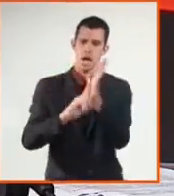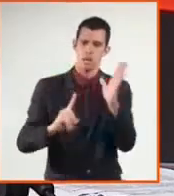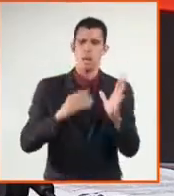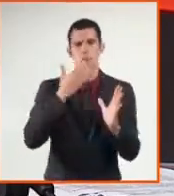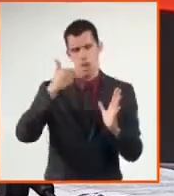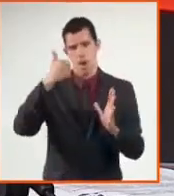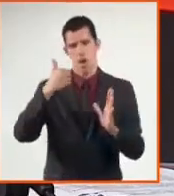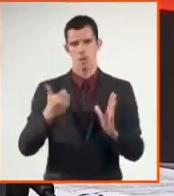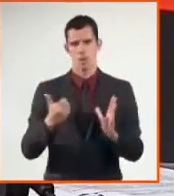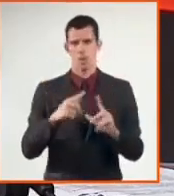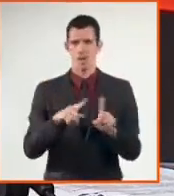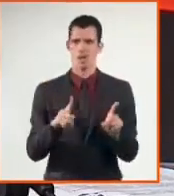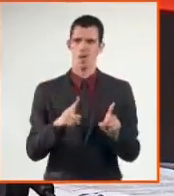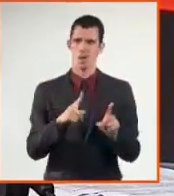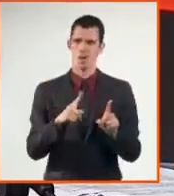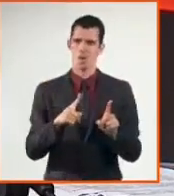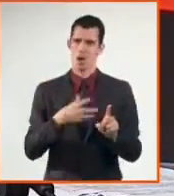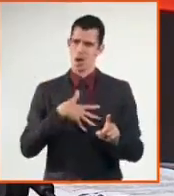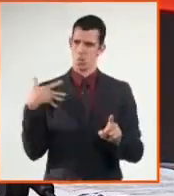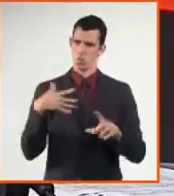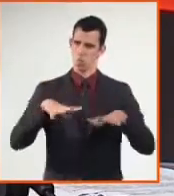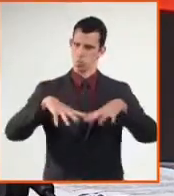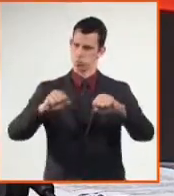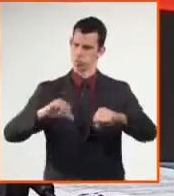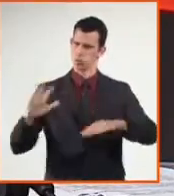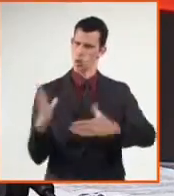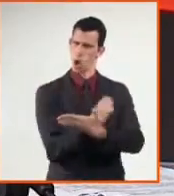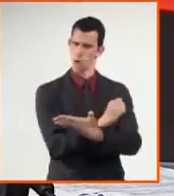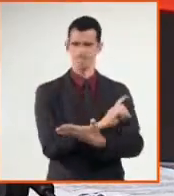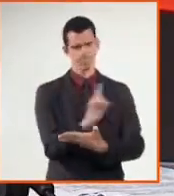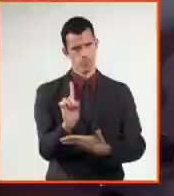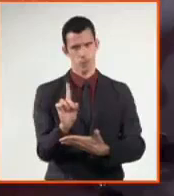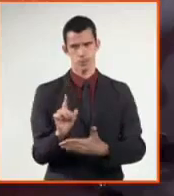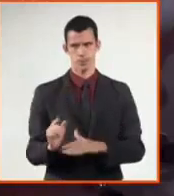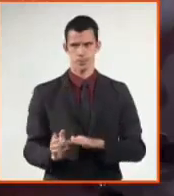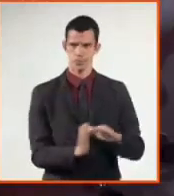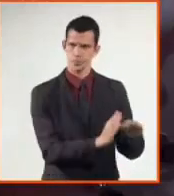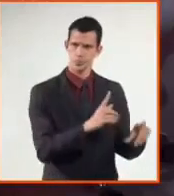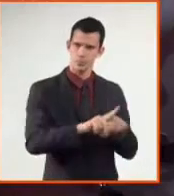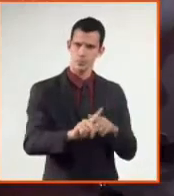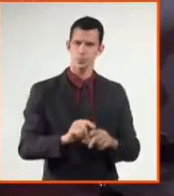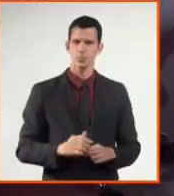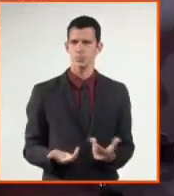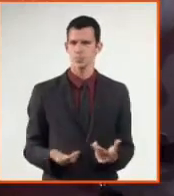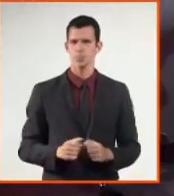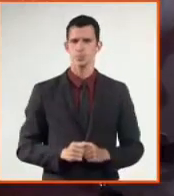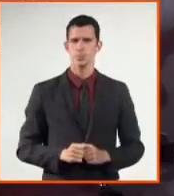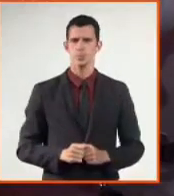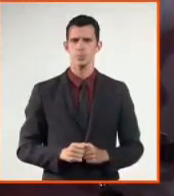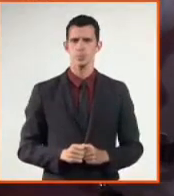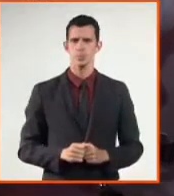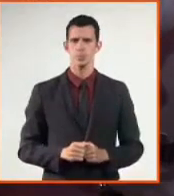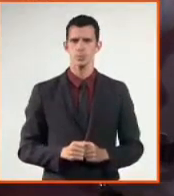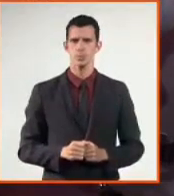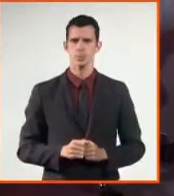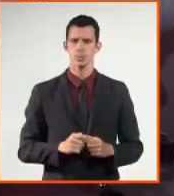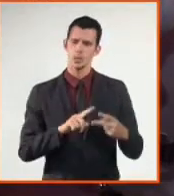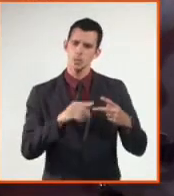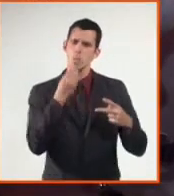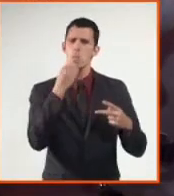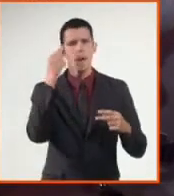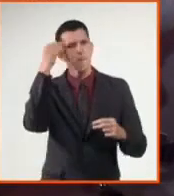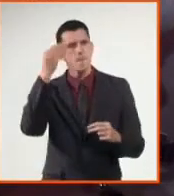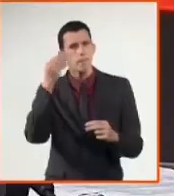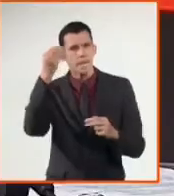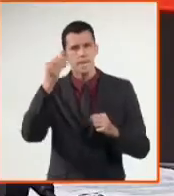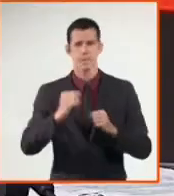pudieran aportarnos siempre también más a la disminución de los consumos de electricidad tanto en nuestros hogares como en los negocios como la empresa